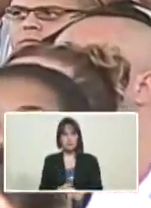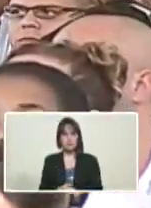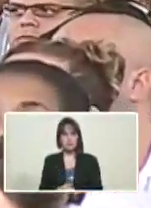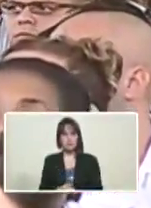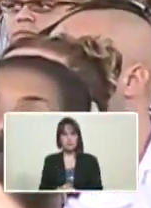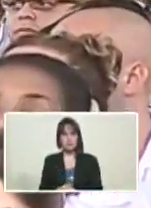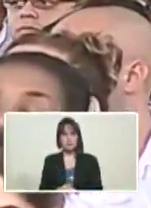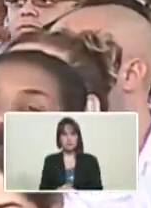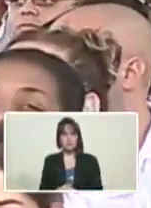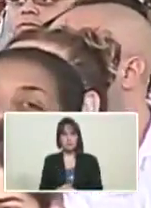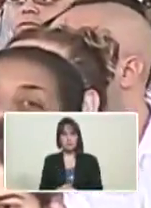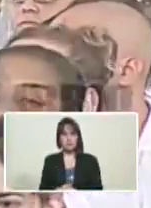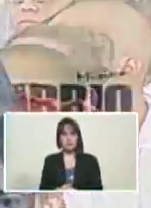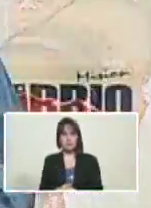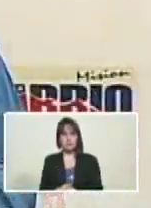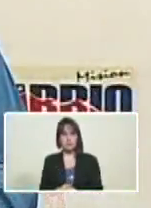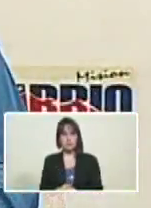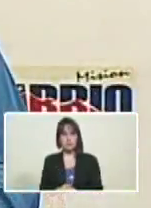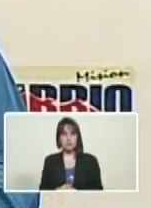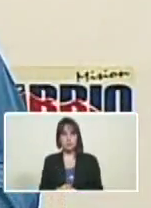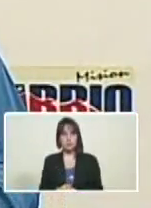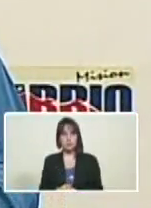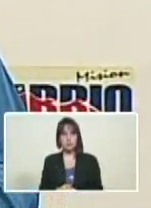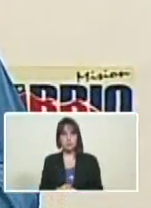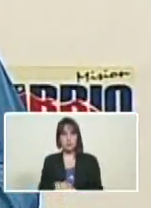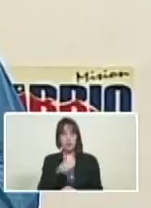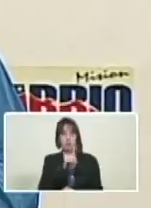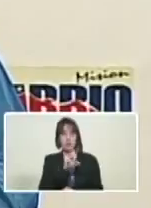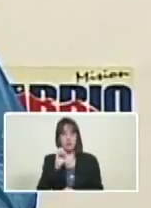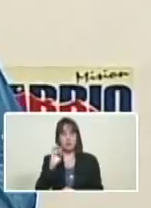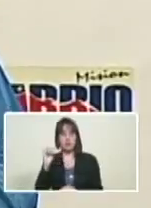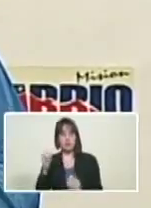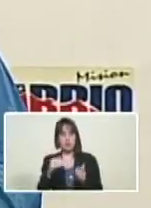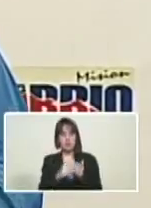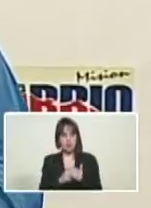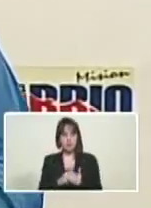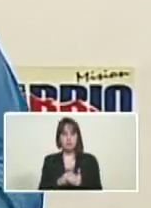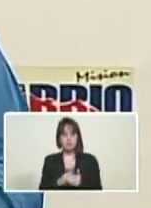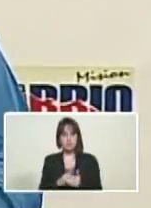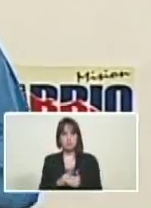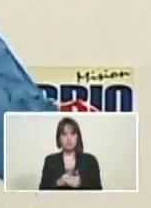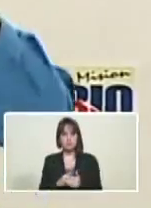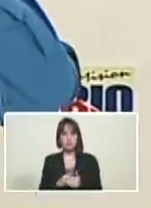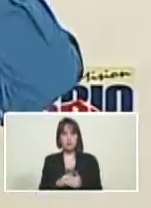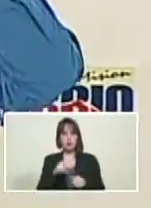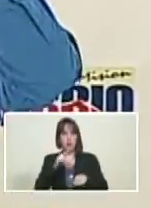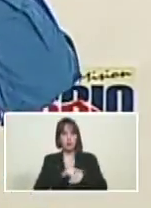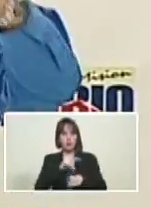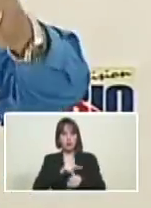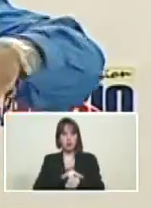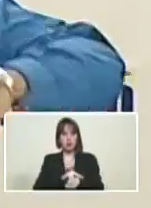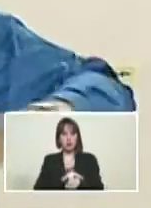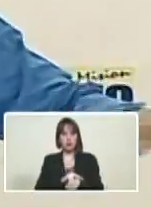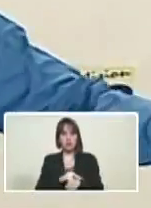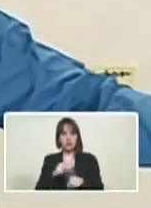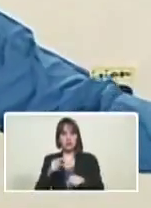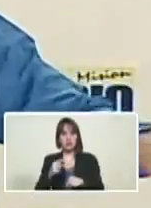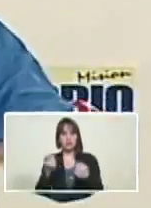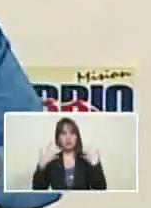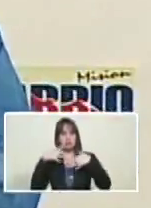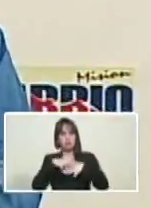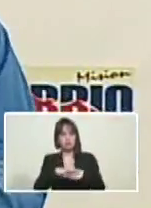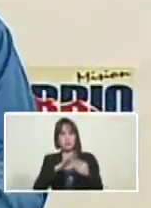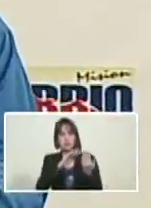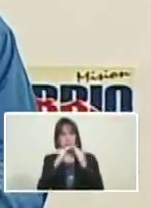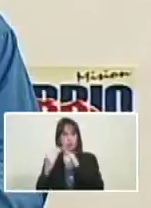Bueno, fíjense, los 100.000 médicos y médicas, lo necesitamos. Dentro del concepto de la medicina integral